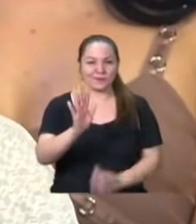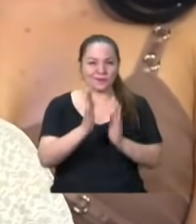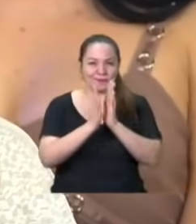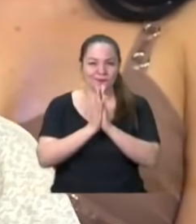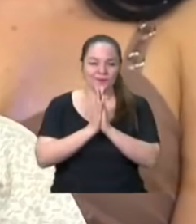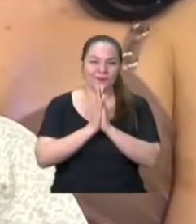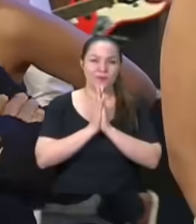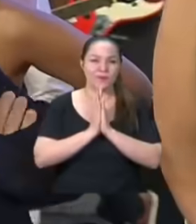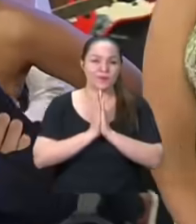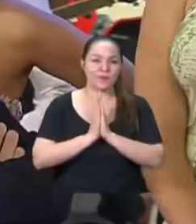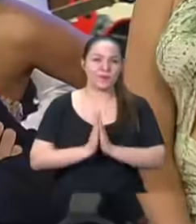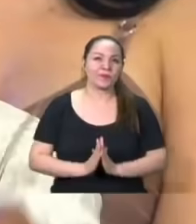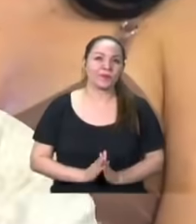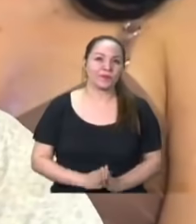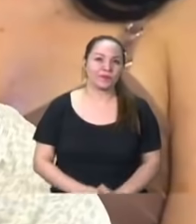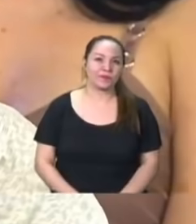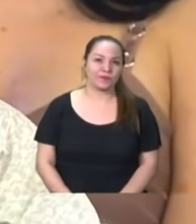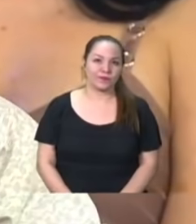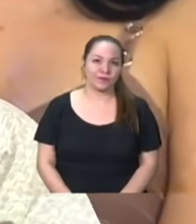Por favor.